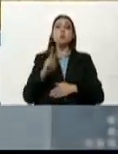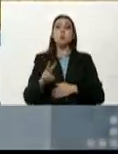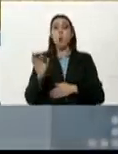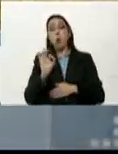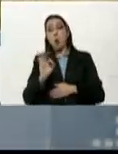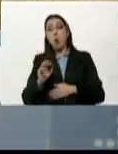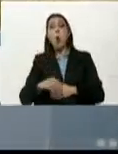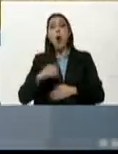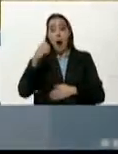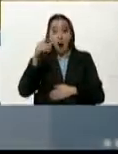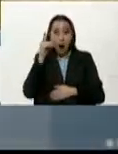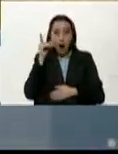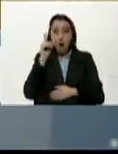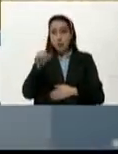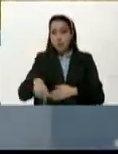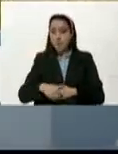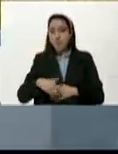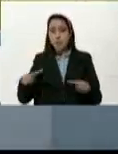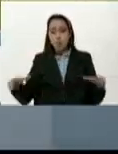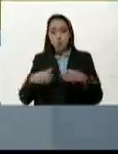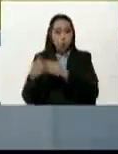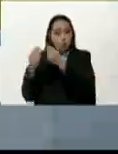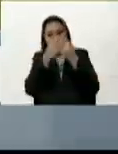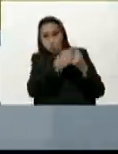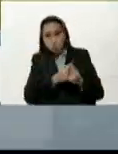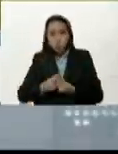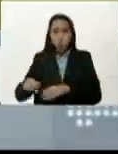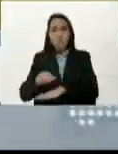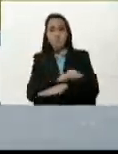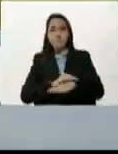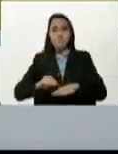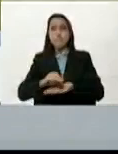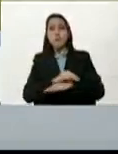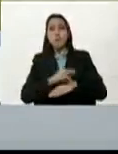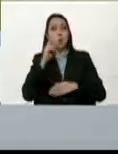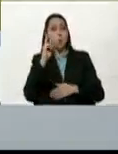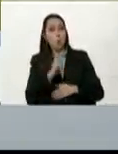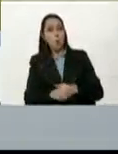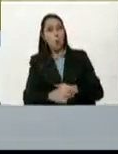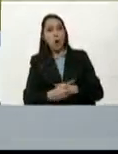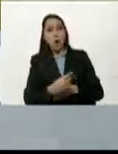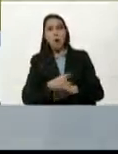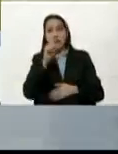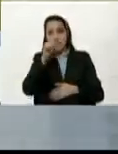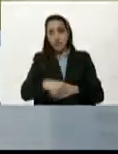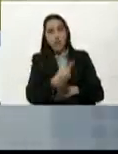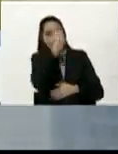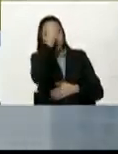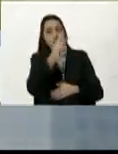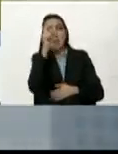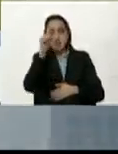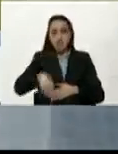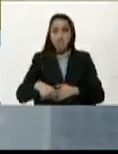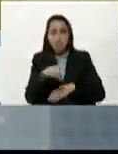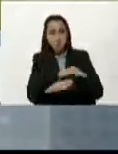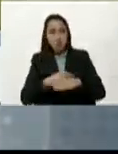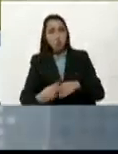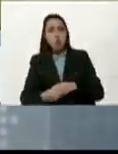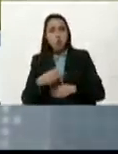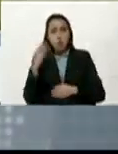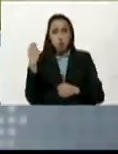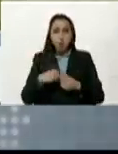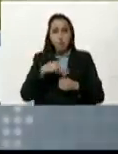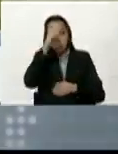vicepresidenta ministra de finanzas uno ve al ministro tareck ministro de petróleo al ministro de